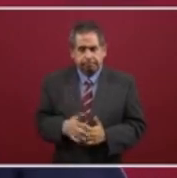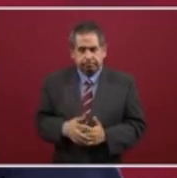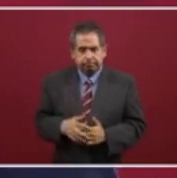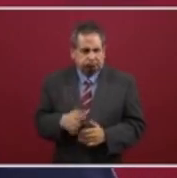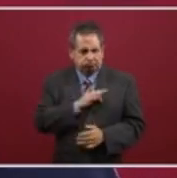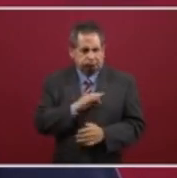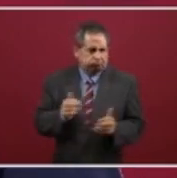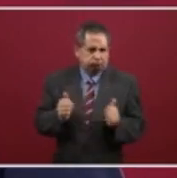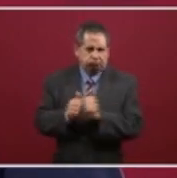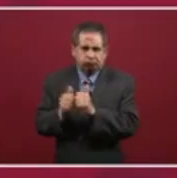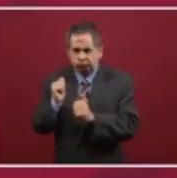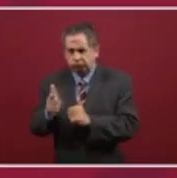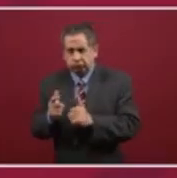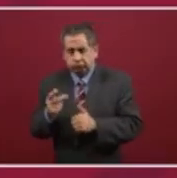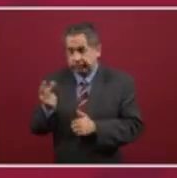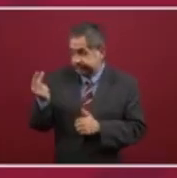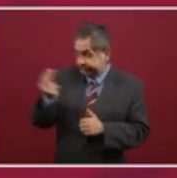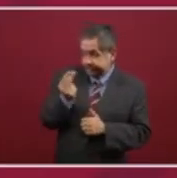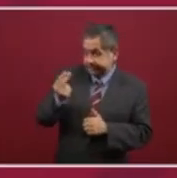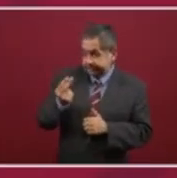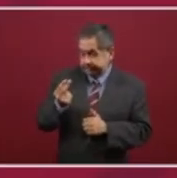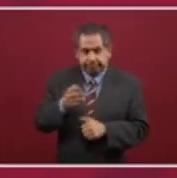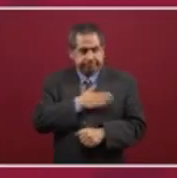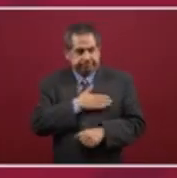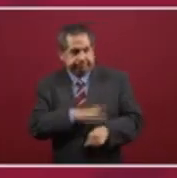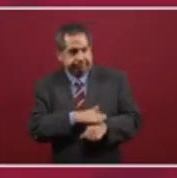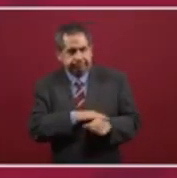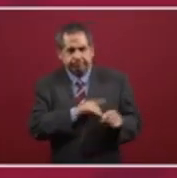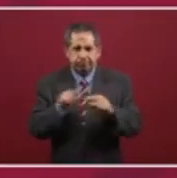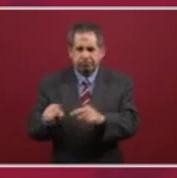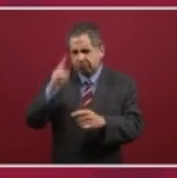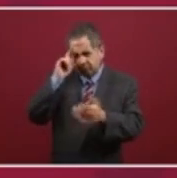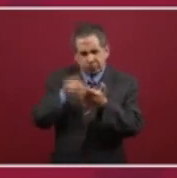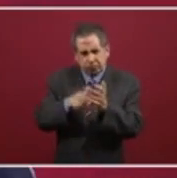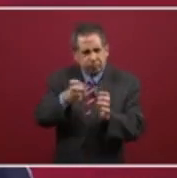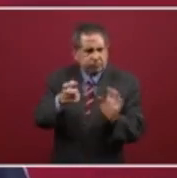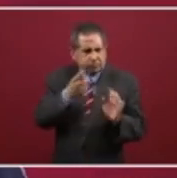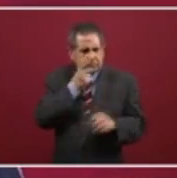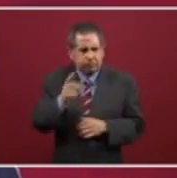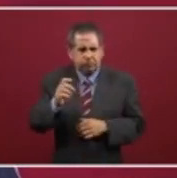función si se necesita. Yo creo que a eso se refería.